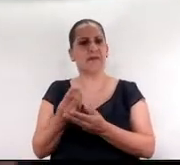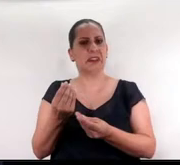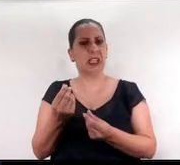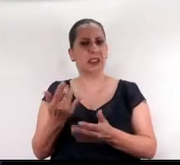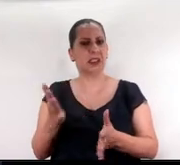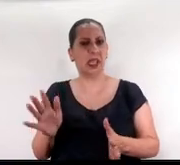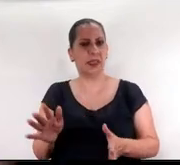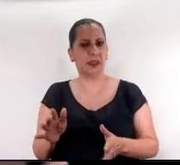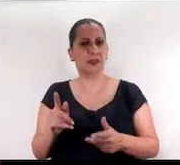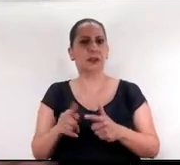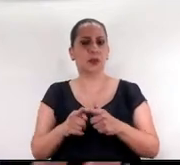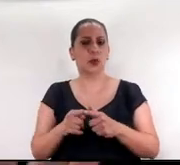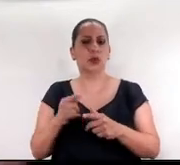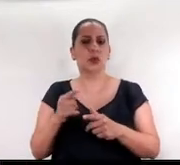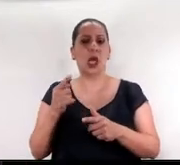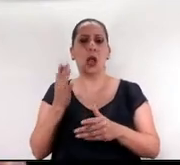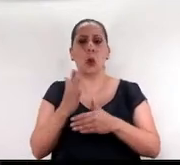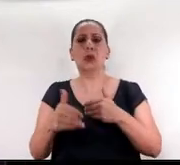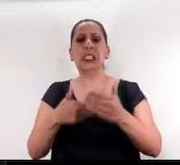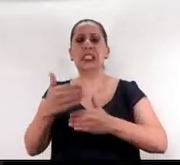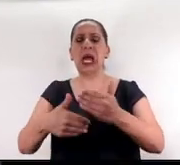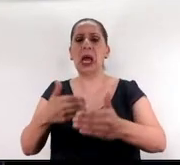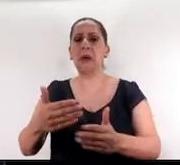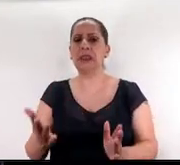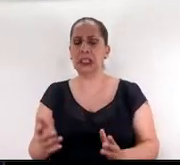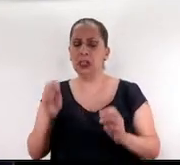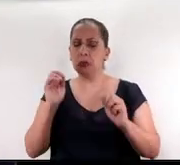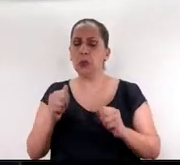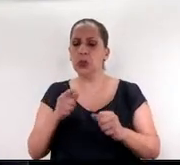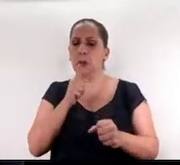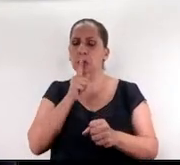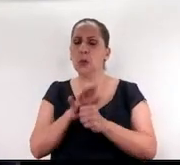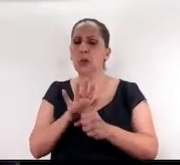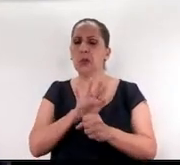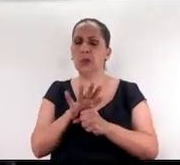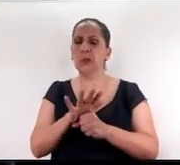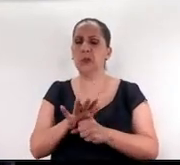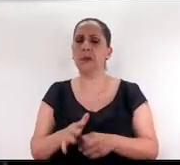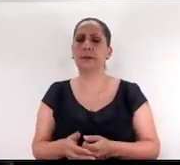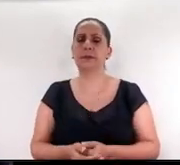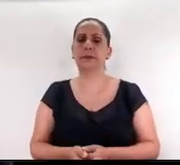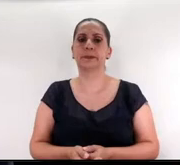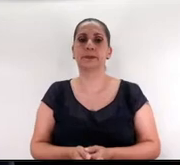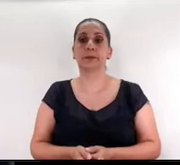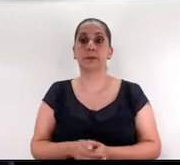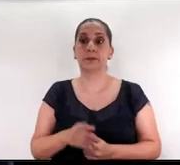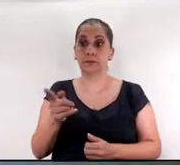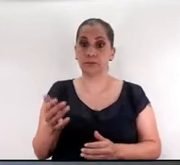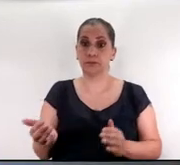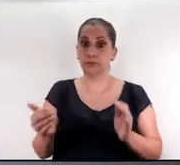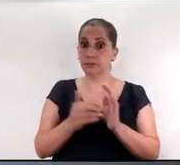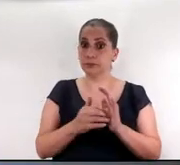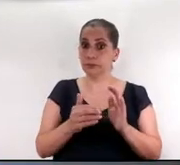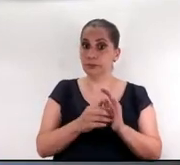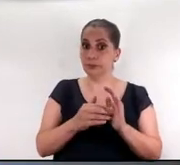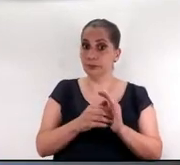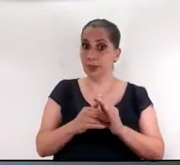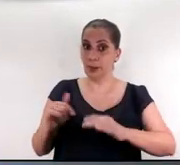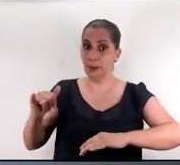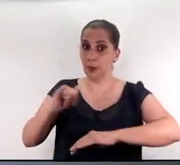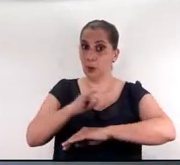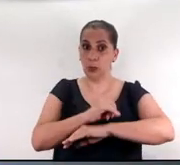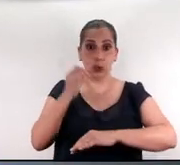pronto y muchas de ellas están avanzadas, de manera que se podrían completar. ¿Reviría el planteamiento del aeropuerto de